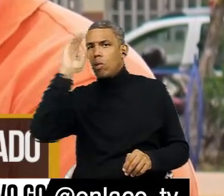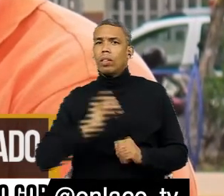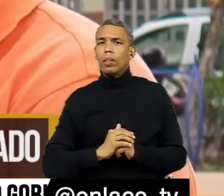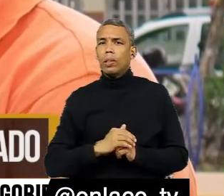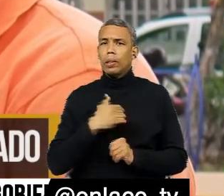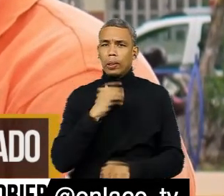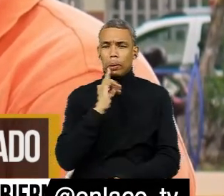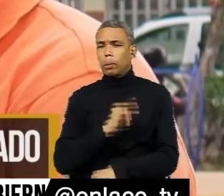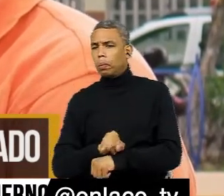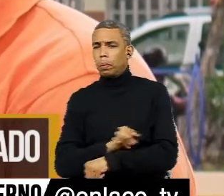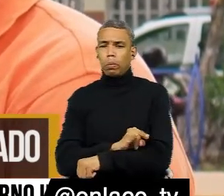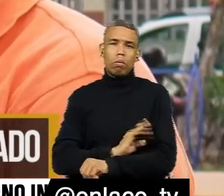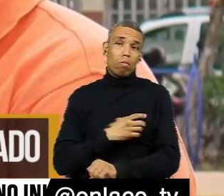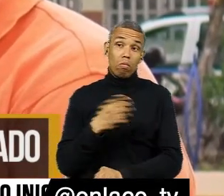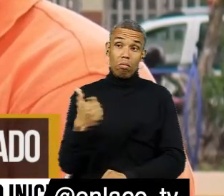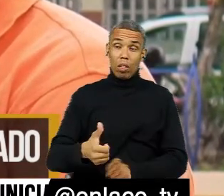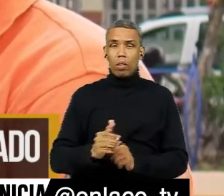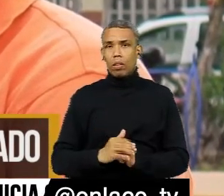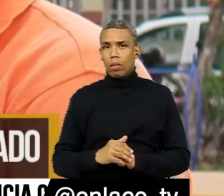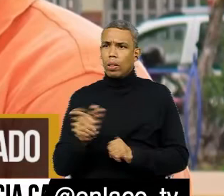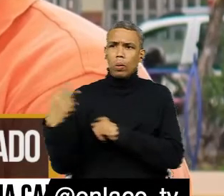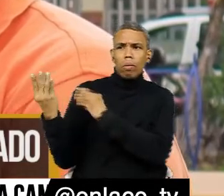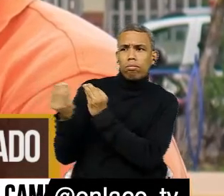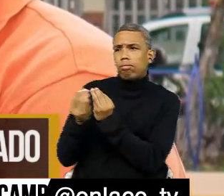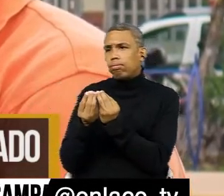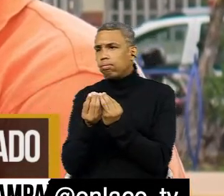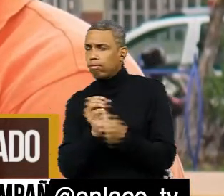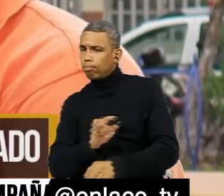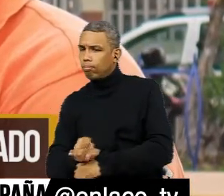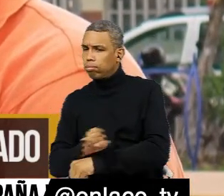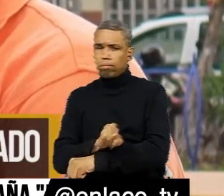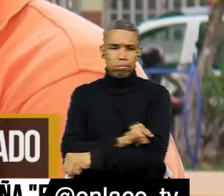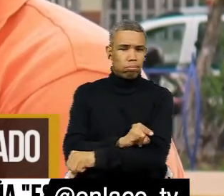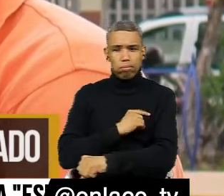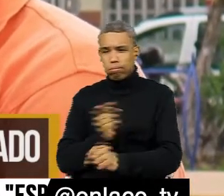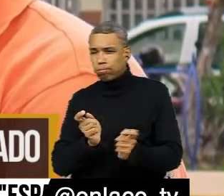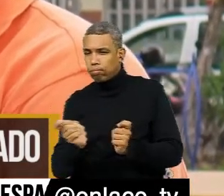porque vienen a colocar el orden y a tratar de ayudarnos con